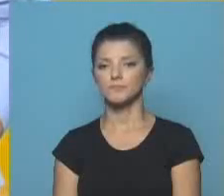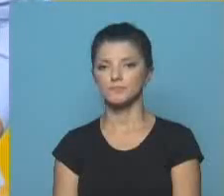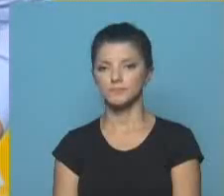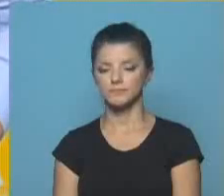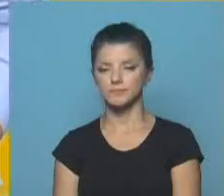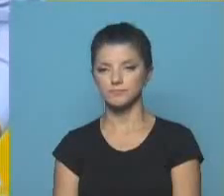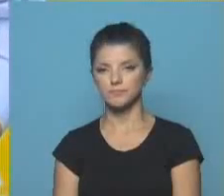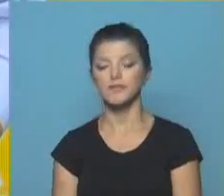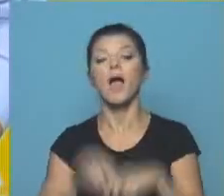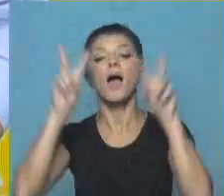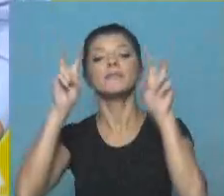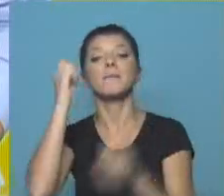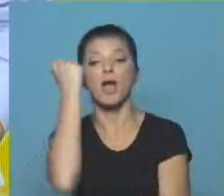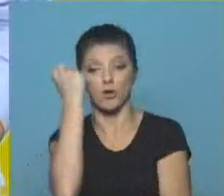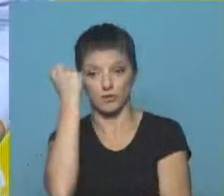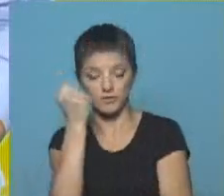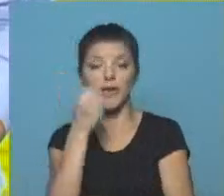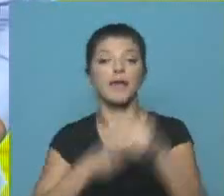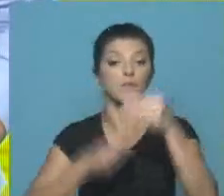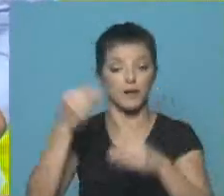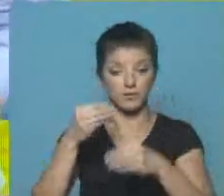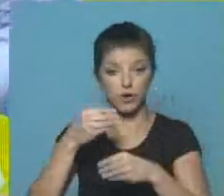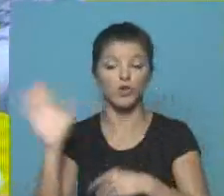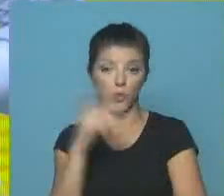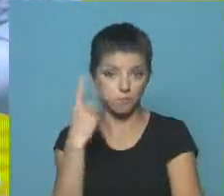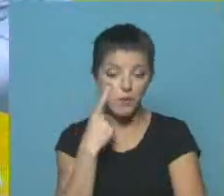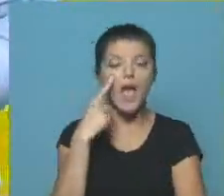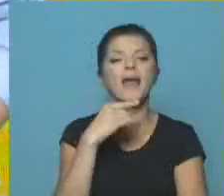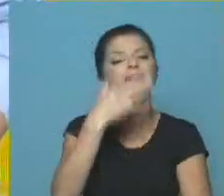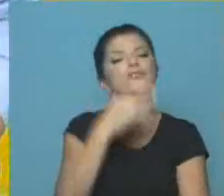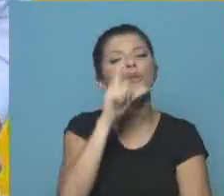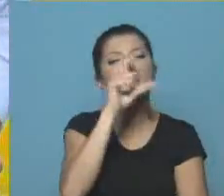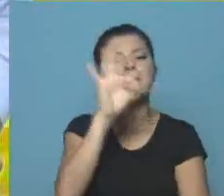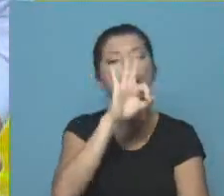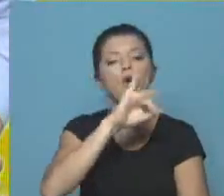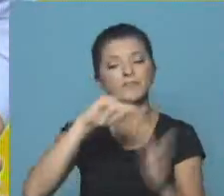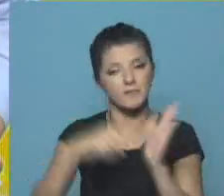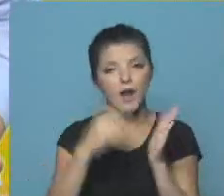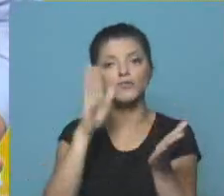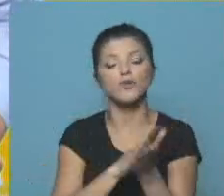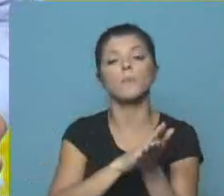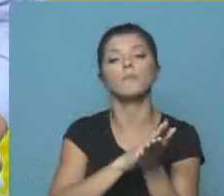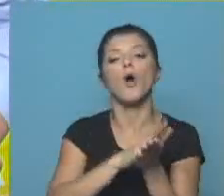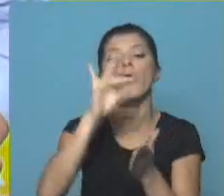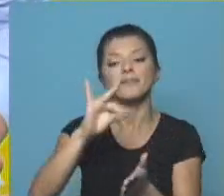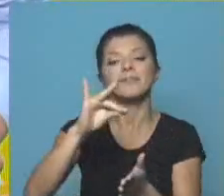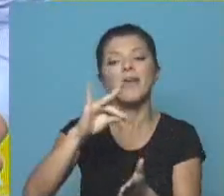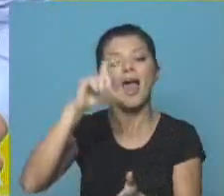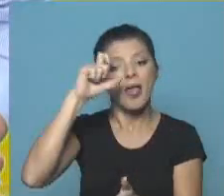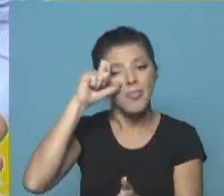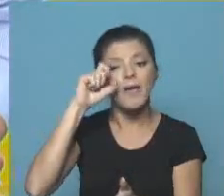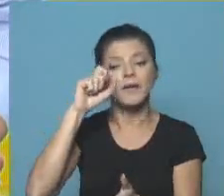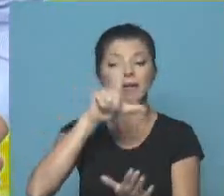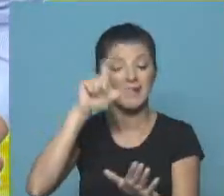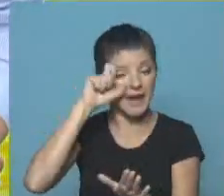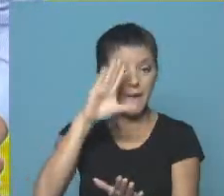Y en el ámbito económico y financiero, el dato más esperado del día era la postura del Banco Central con respecto a las LELIQ, porque había hoy un importante vencimiento. Bueno, el Banco